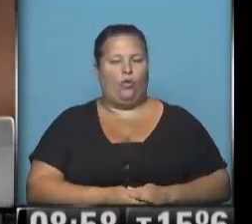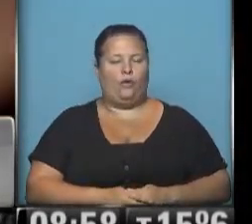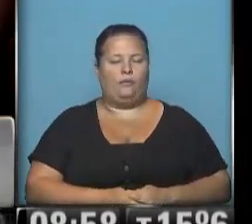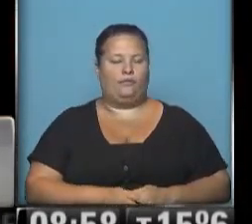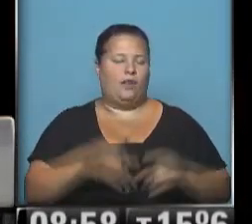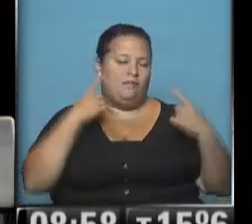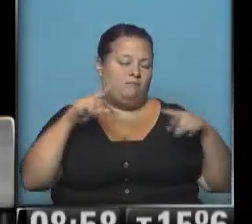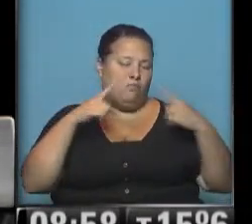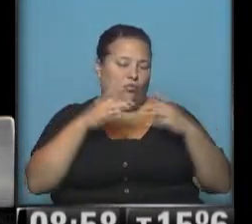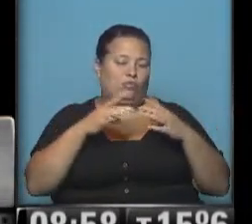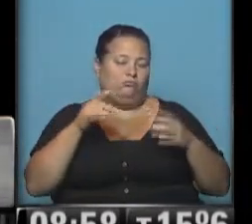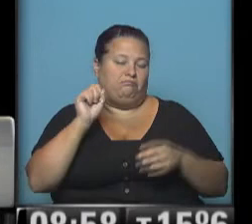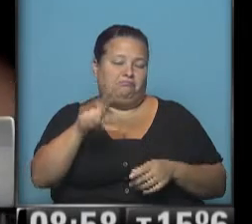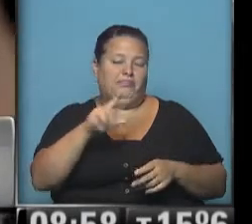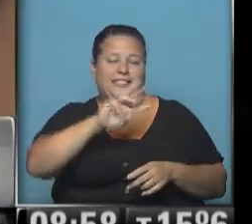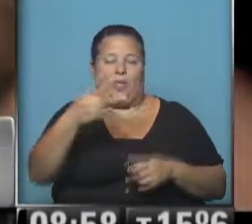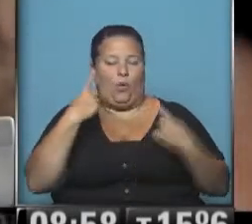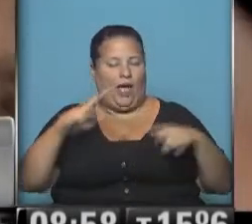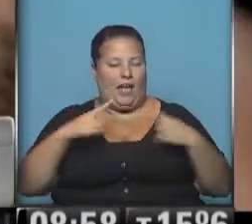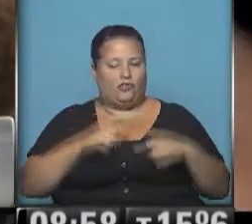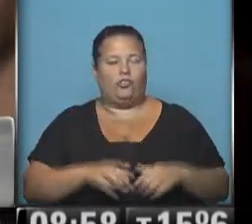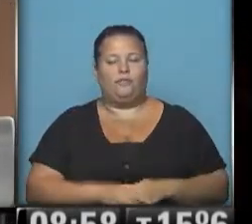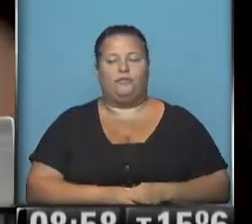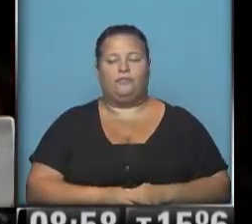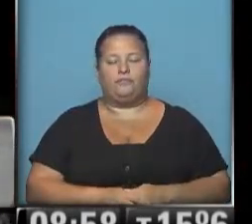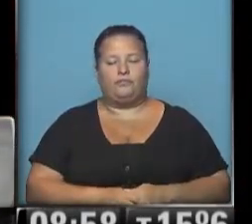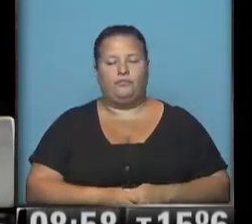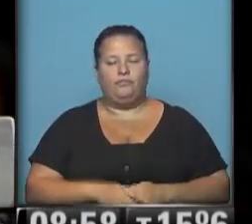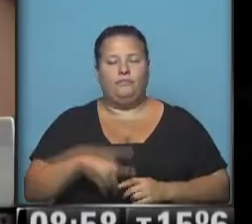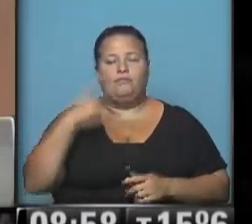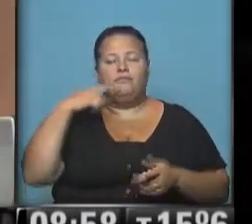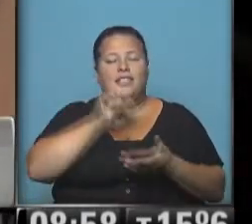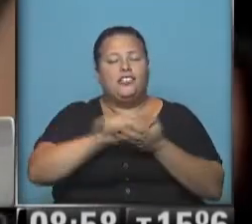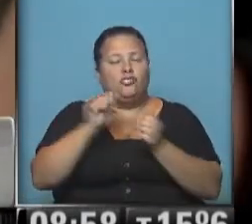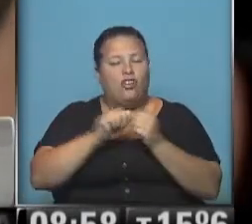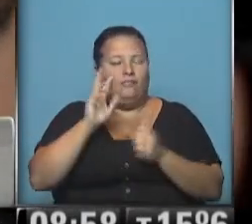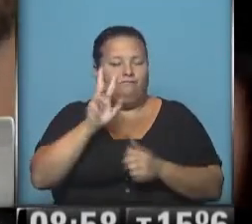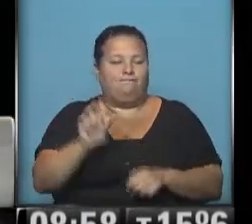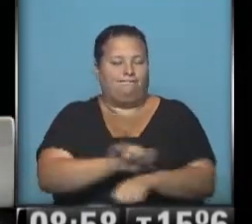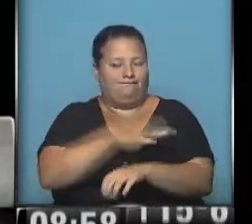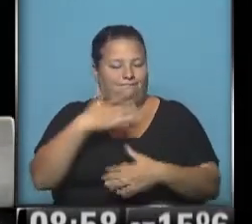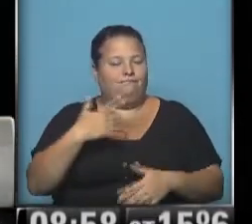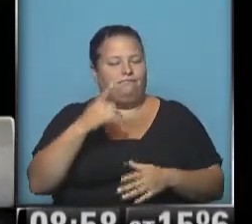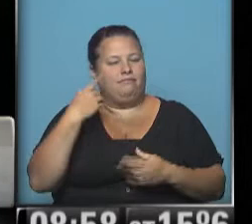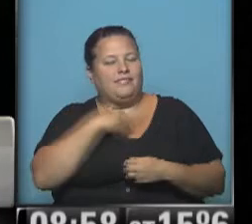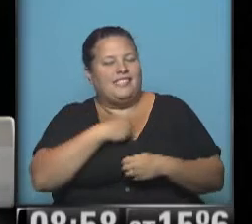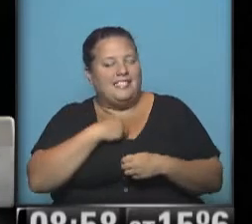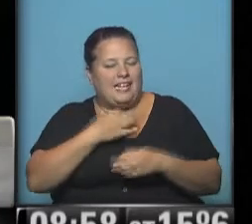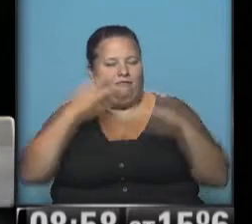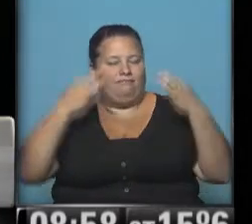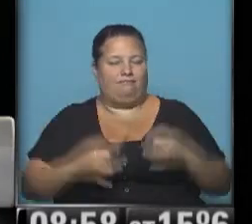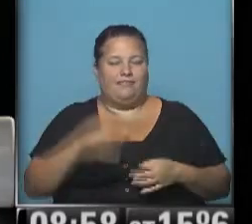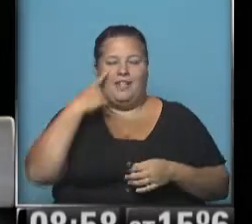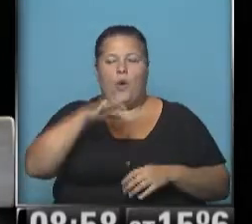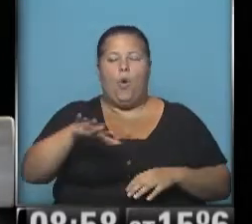hit single, segundo corte. Una composición profunda, se lo ve interpretando de una manera muy sentida y honesta. Allí en